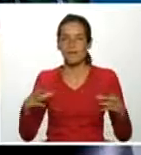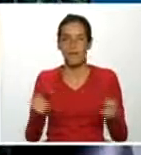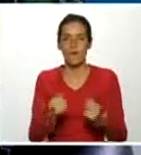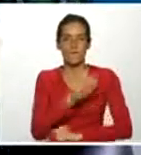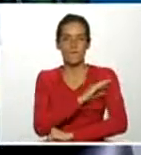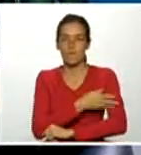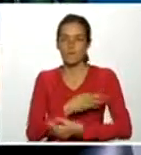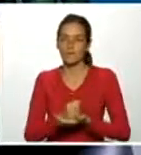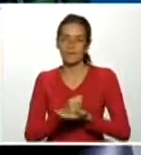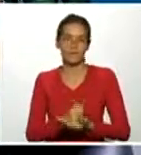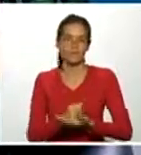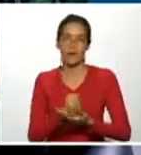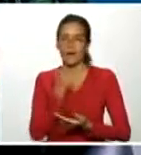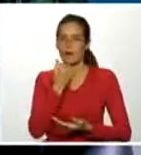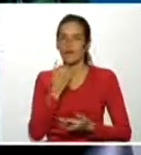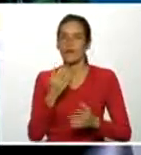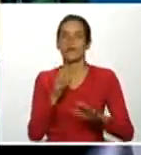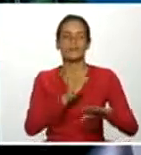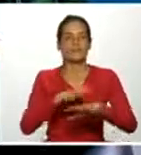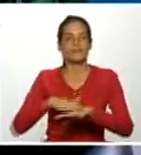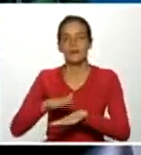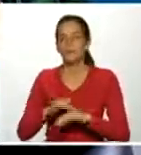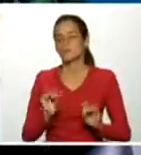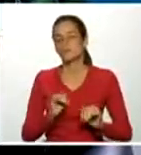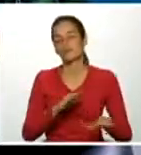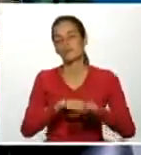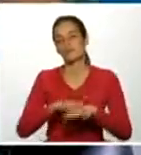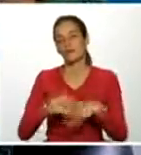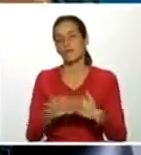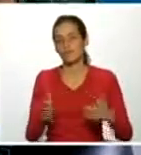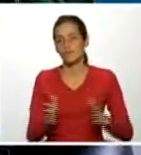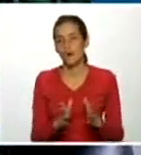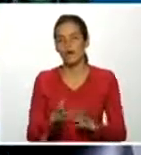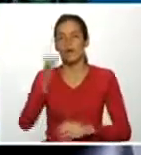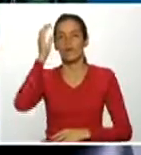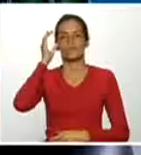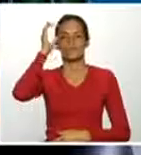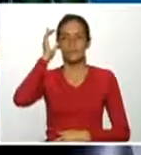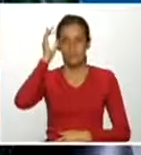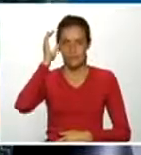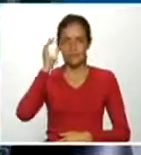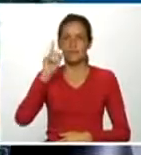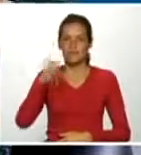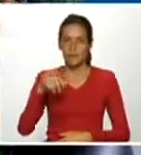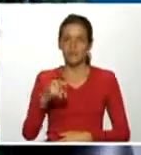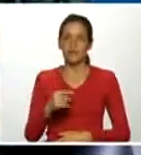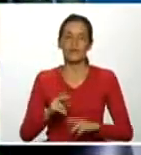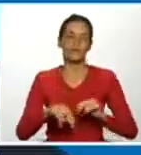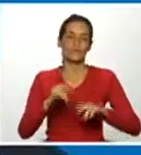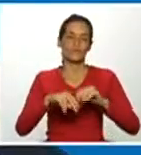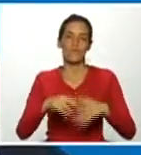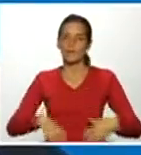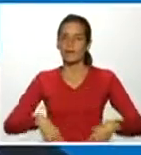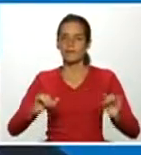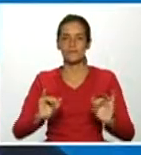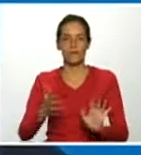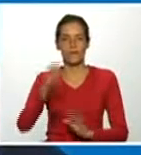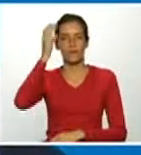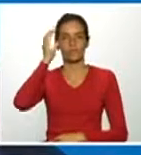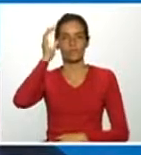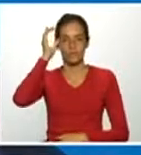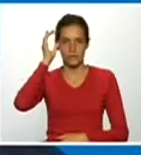fuerza colaborativa, la convocatoria, el llamado, la apertura, la concienciación, es la construcción de riqueza desde la conciencia,